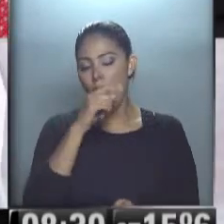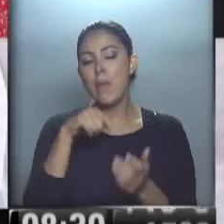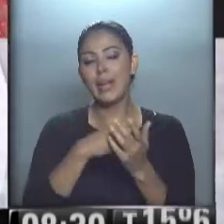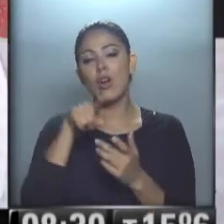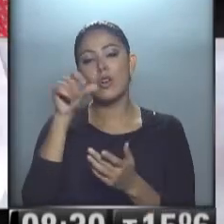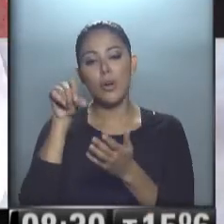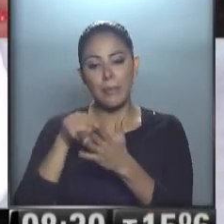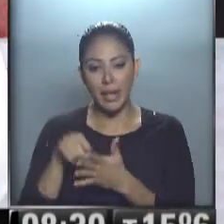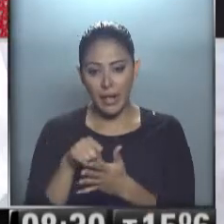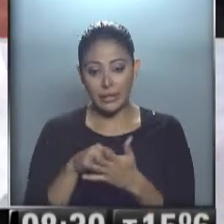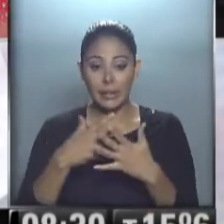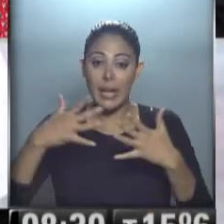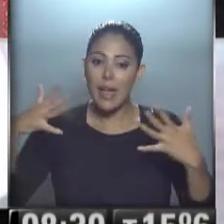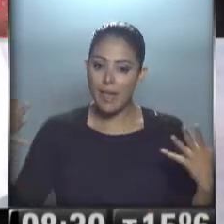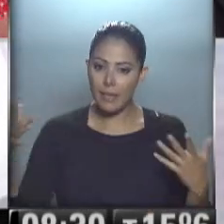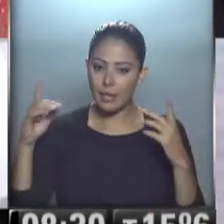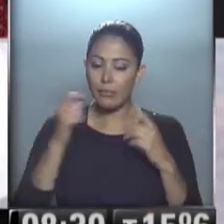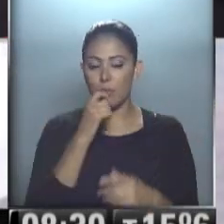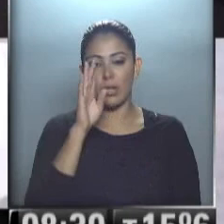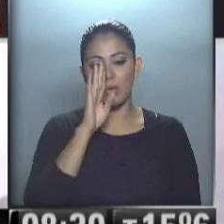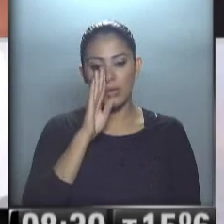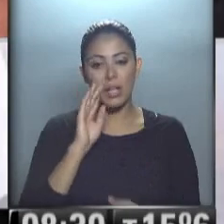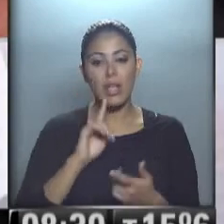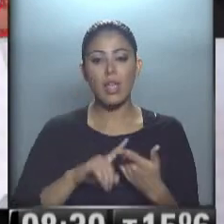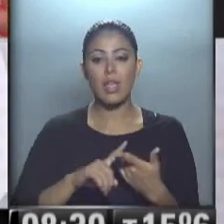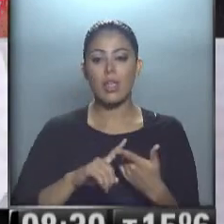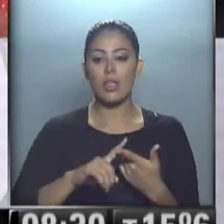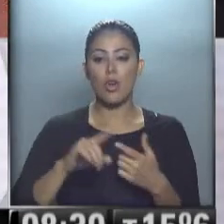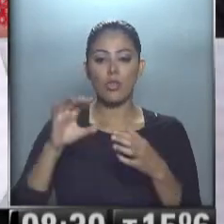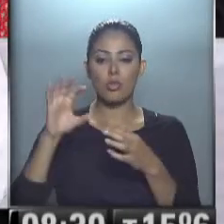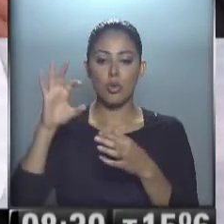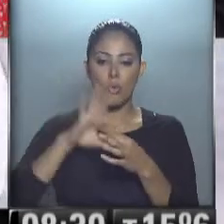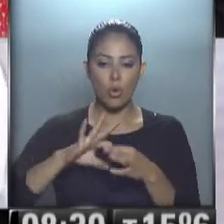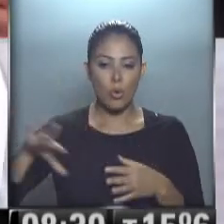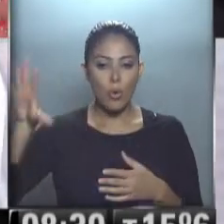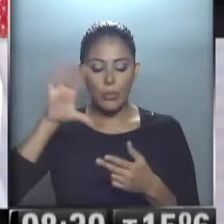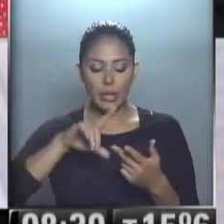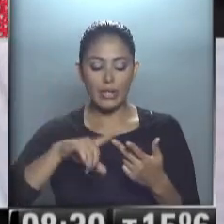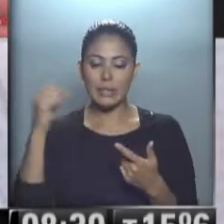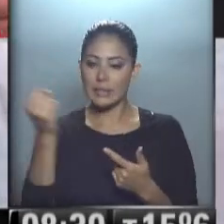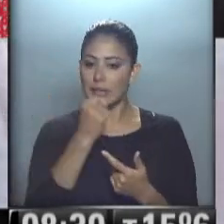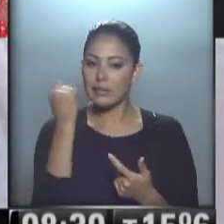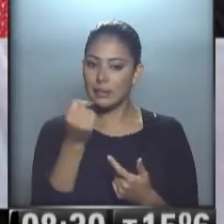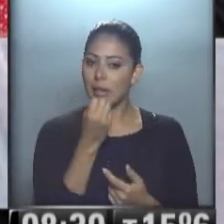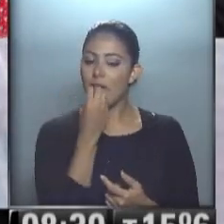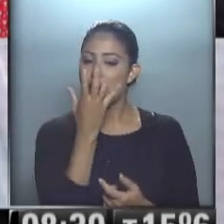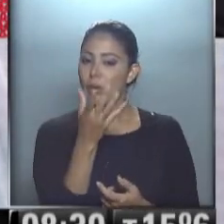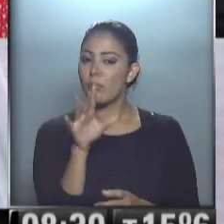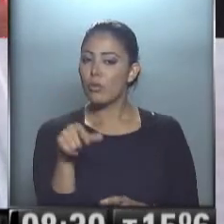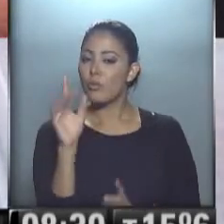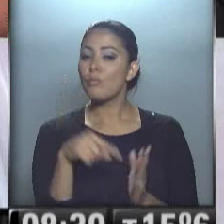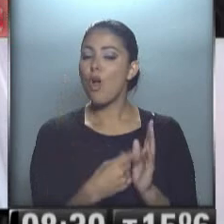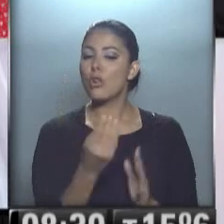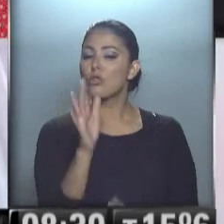realmente grandes que de eeuu de los propios unión europea que le exigían abrir este secreto fiscal pues sospechaba que